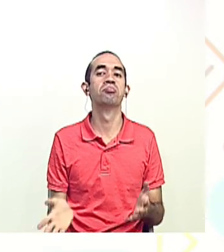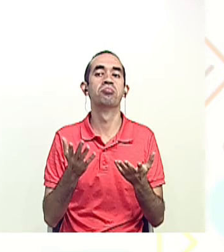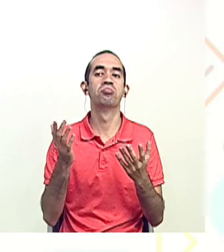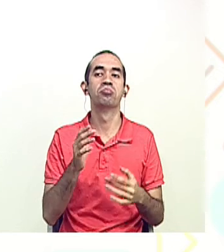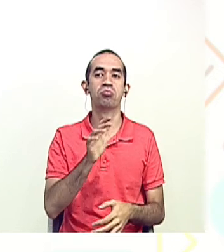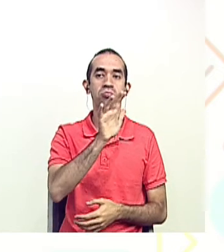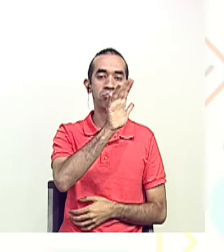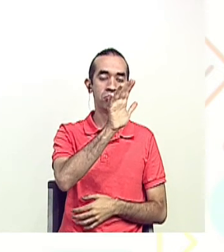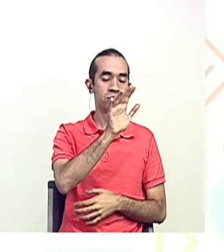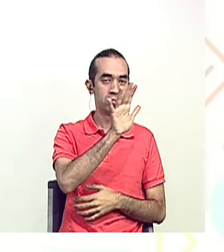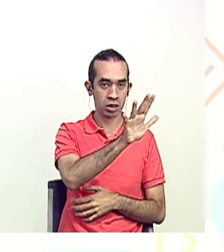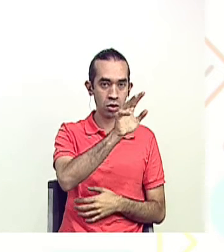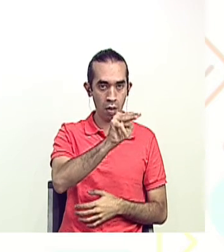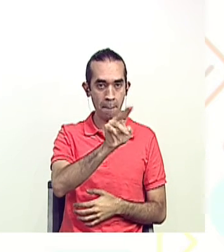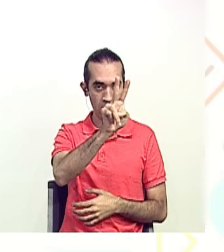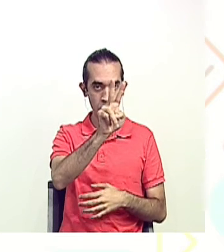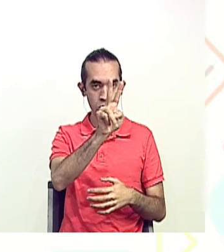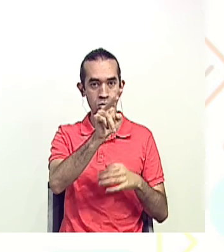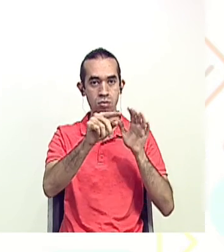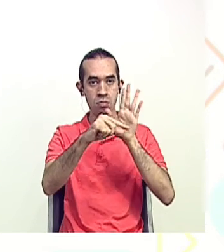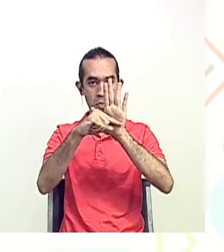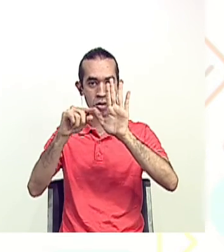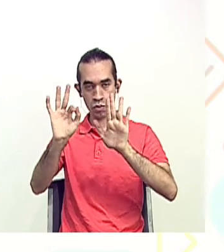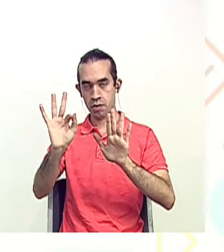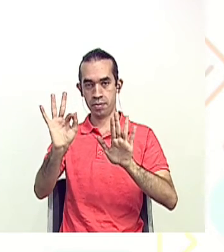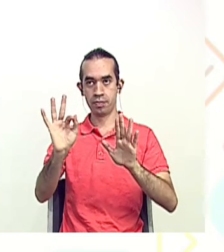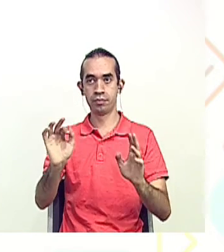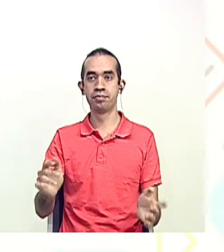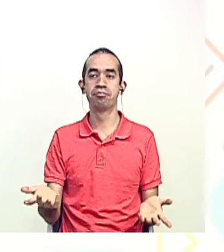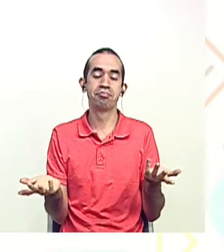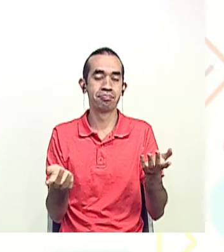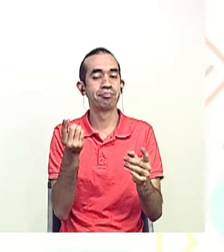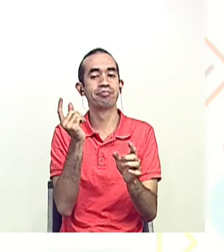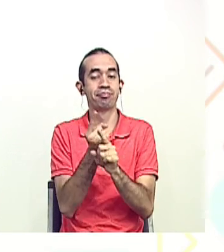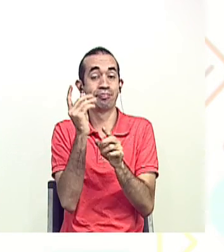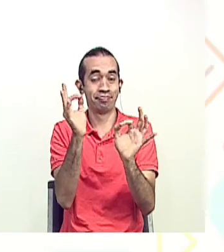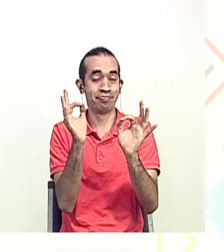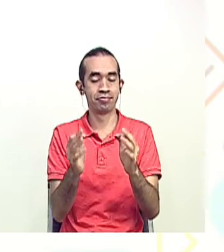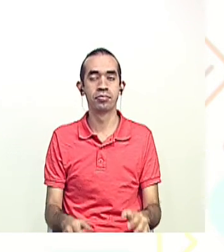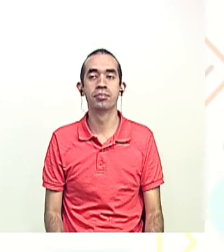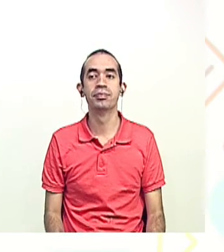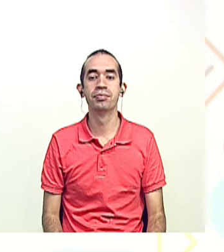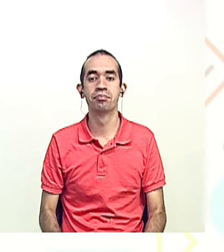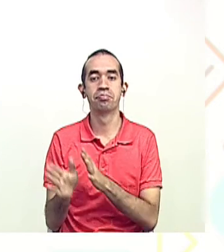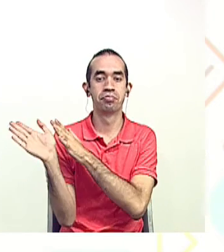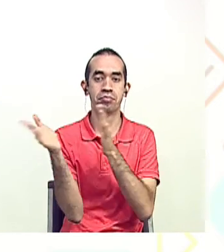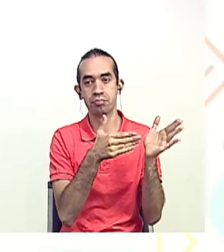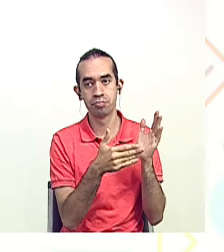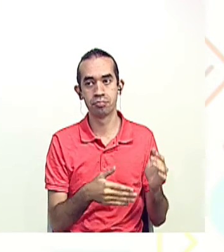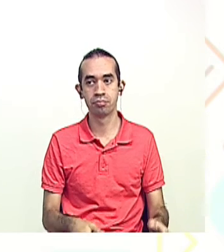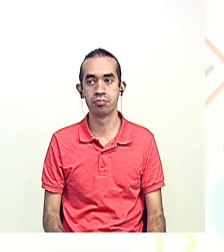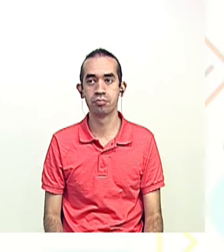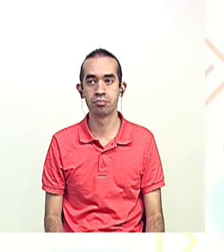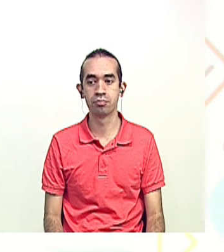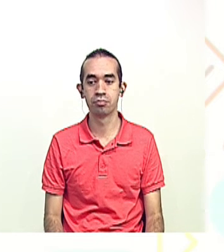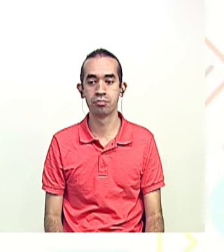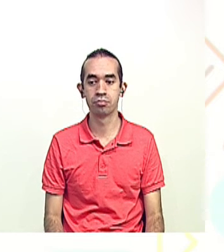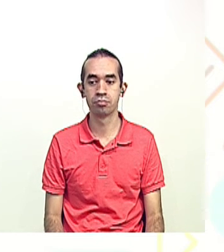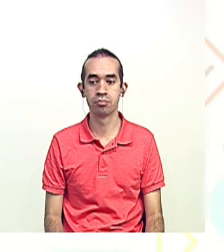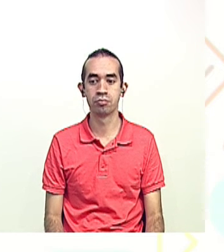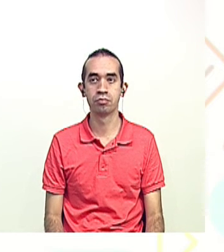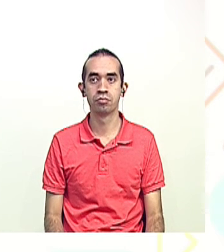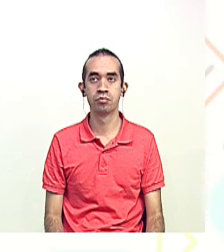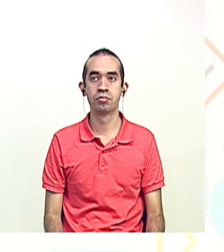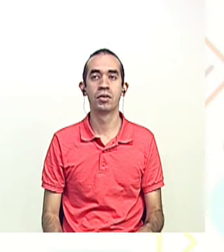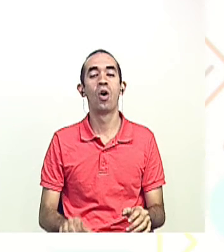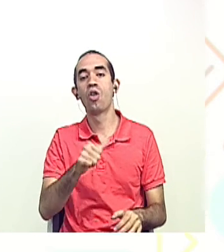a 5m a la 2 menos 9. Muy bien. Ahora pasemos a la diferencia